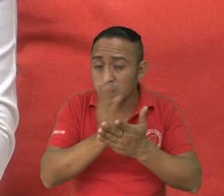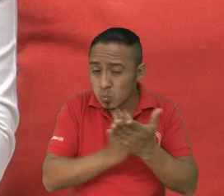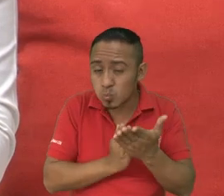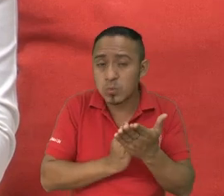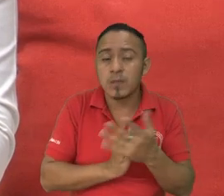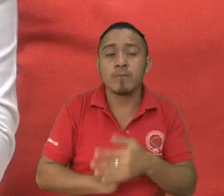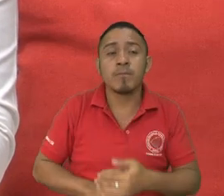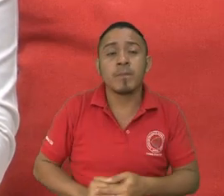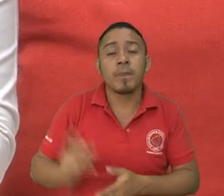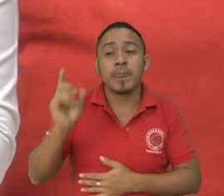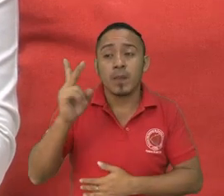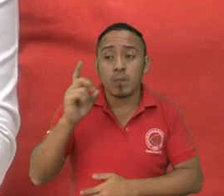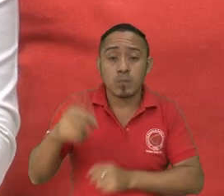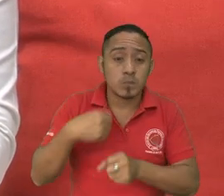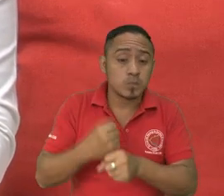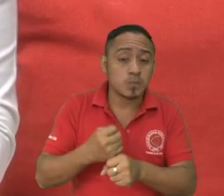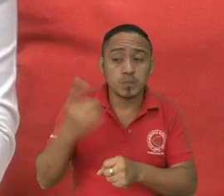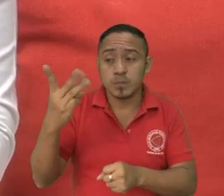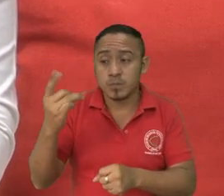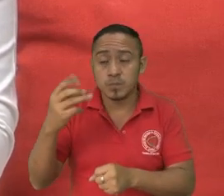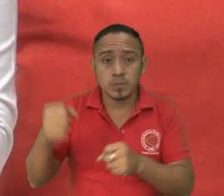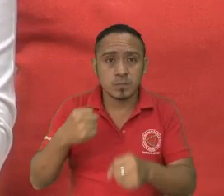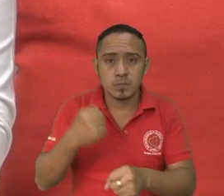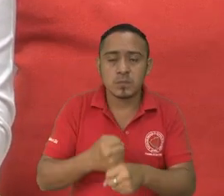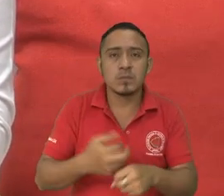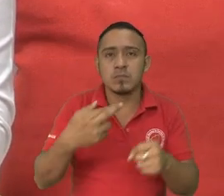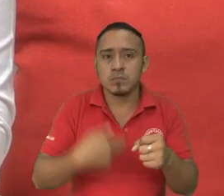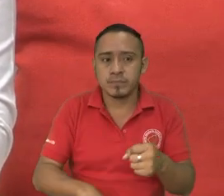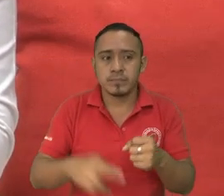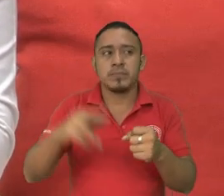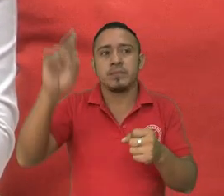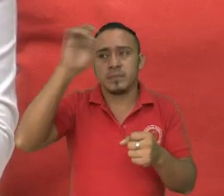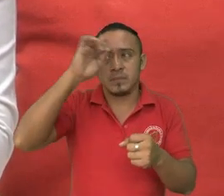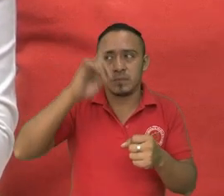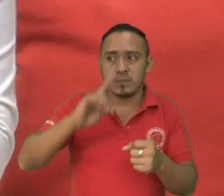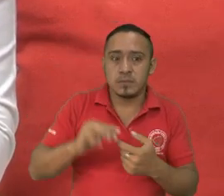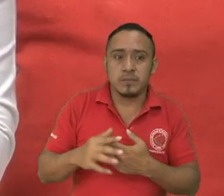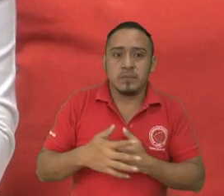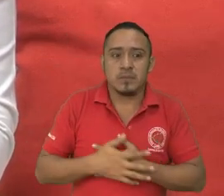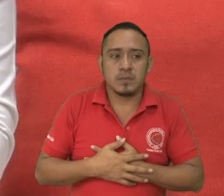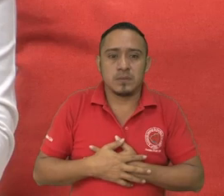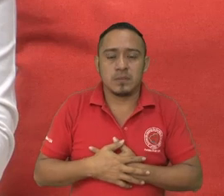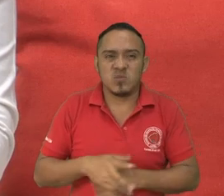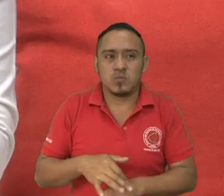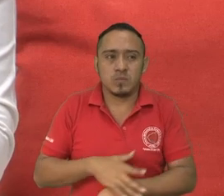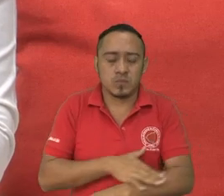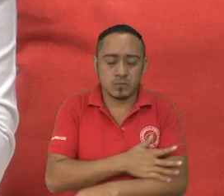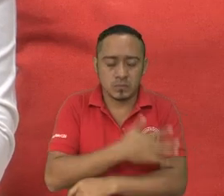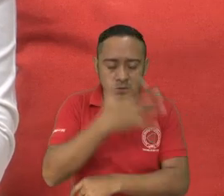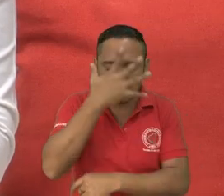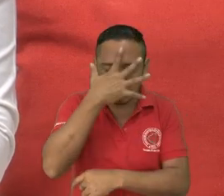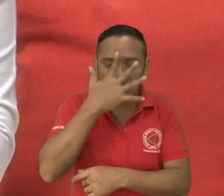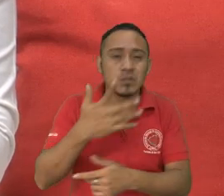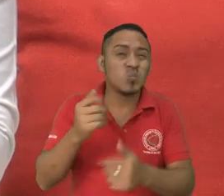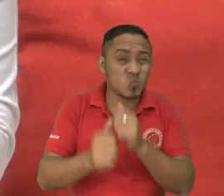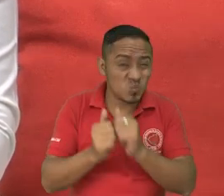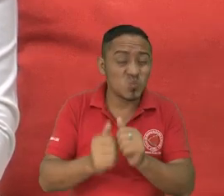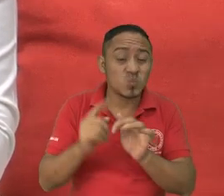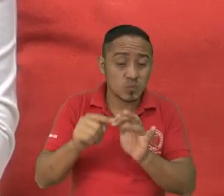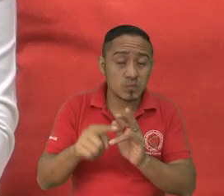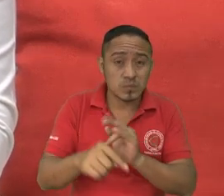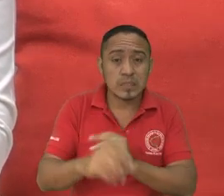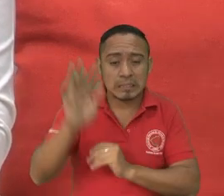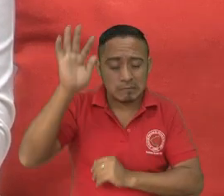hay niñas que a la edad de 12, 13 años no saben y no les ha bajado, entonces ellas sufren emocionalmente, psicológicamente,